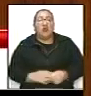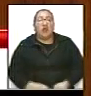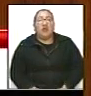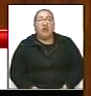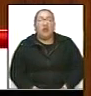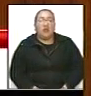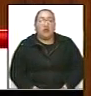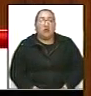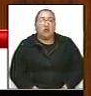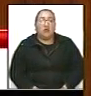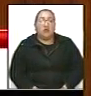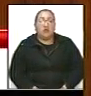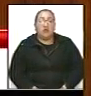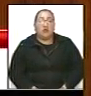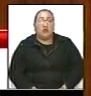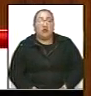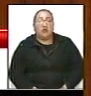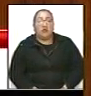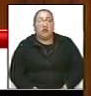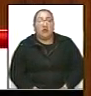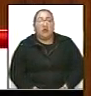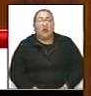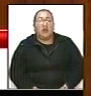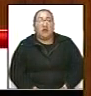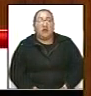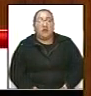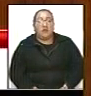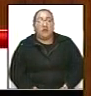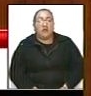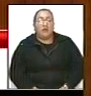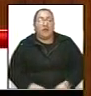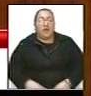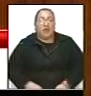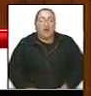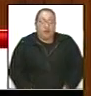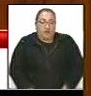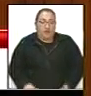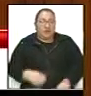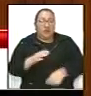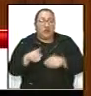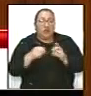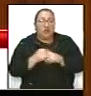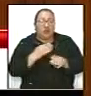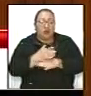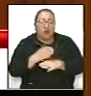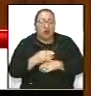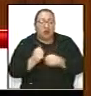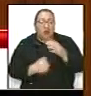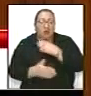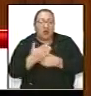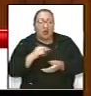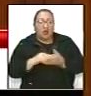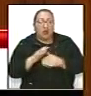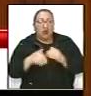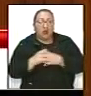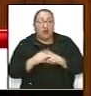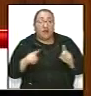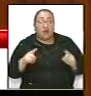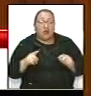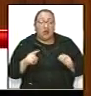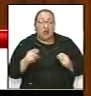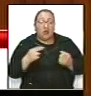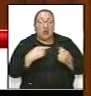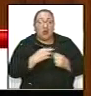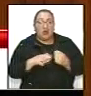adolescentes, variables que constituyen riesgos y que requieren las intervenciones tempranas desde las diferentes